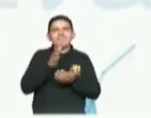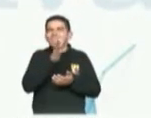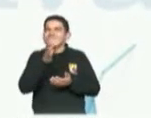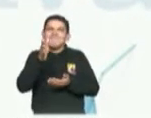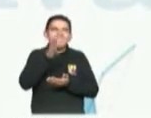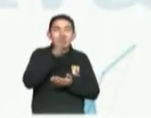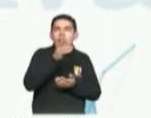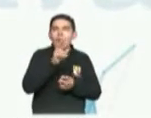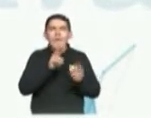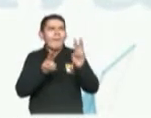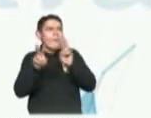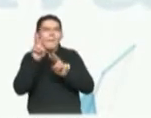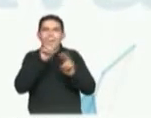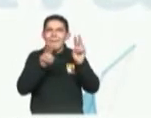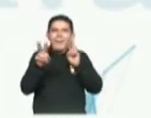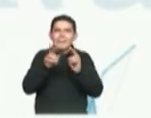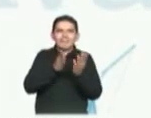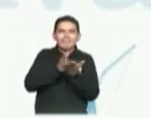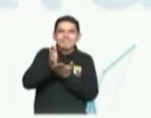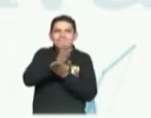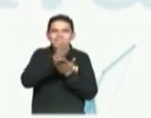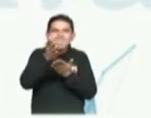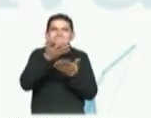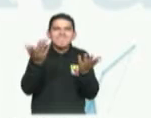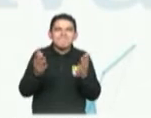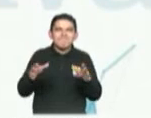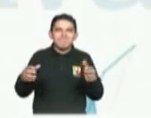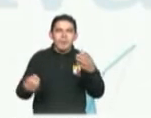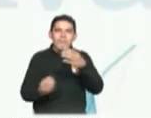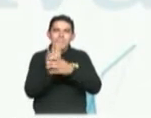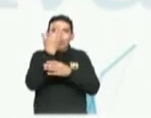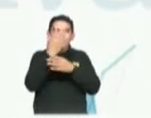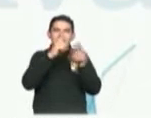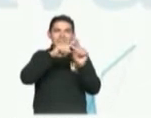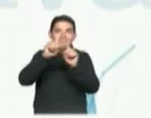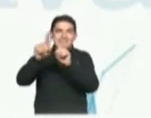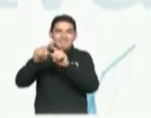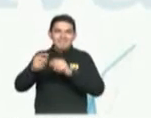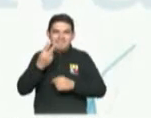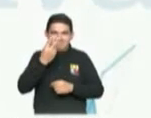mismo conoceremos la ruta de los volcanes al volver